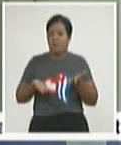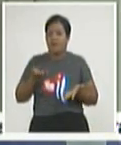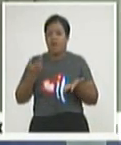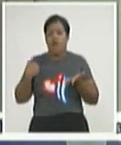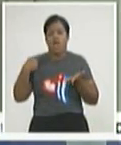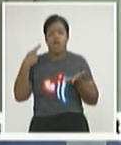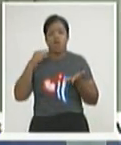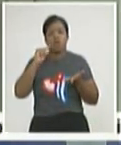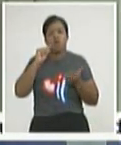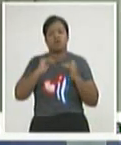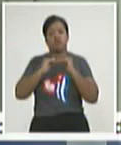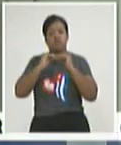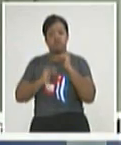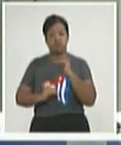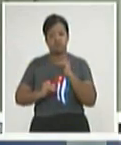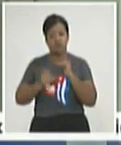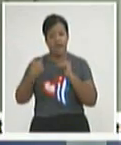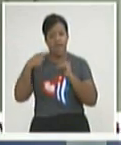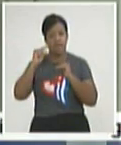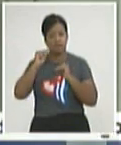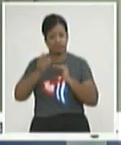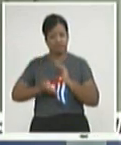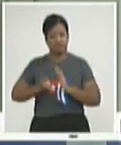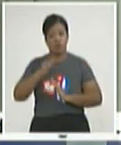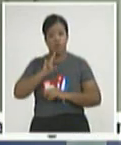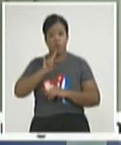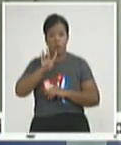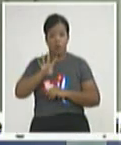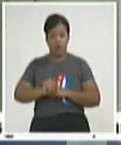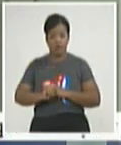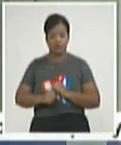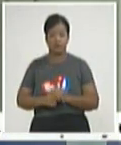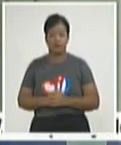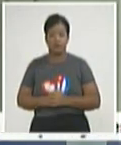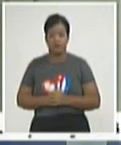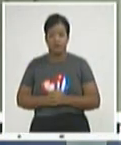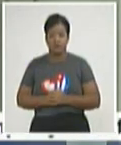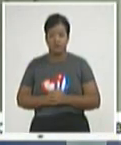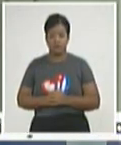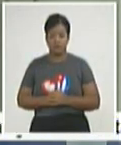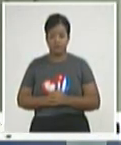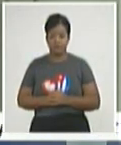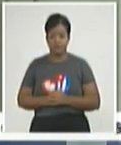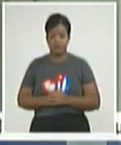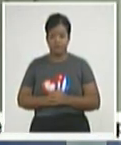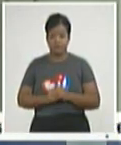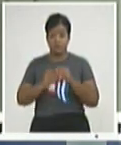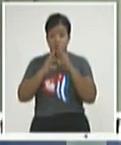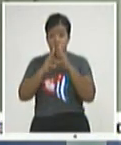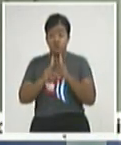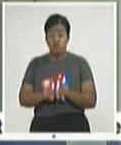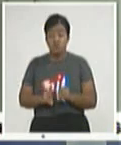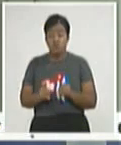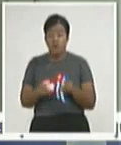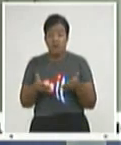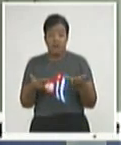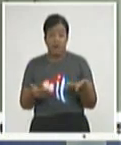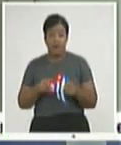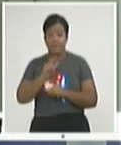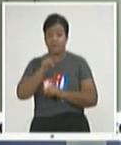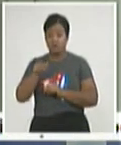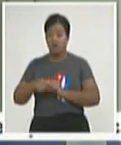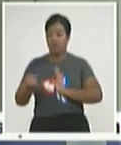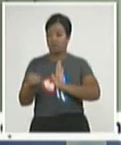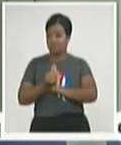940 menos que los que informamos en el día de ayer. Es un número de pacientes activos que están